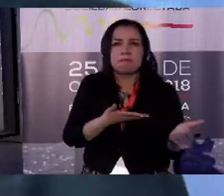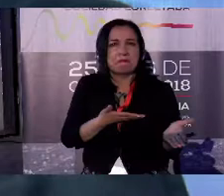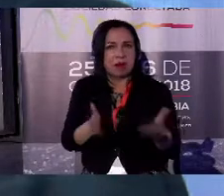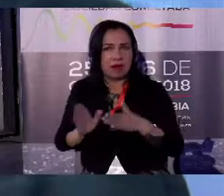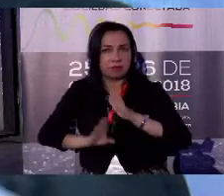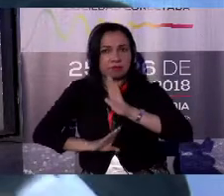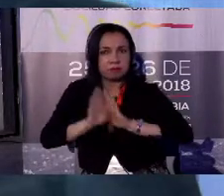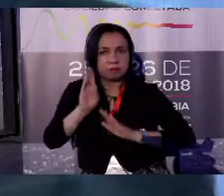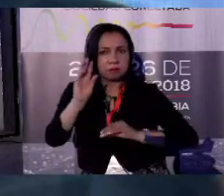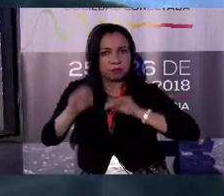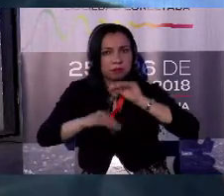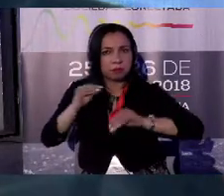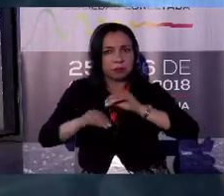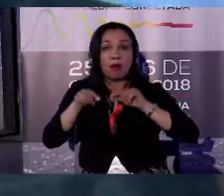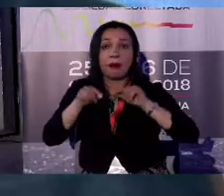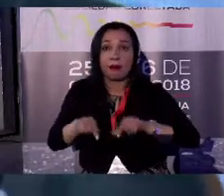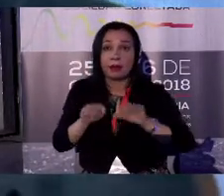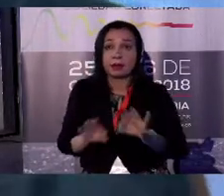los cuales